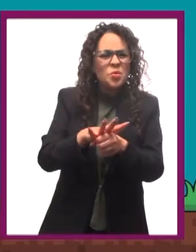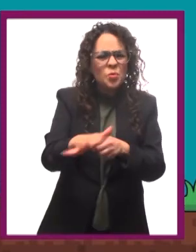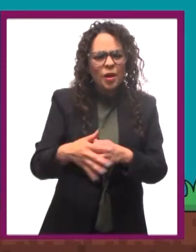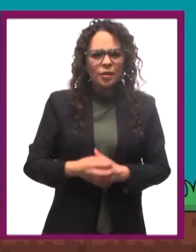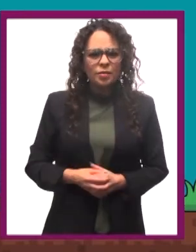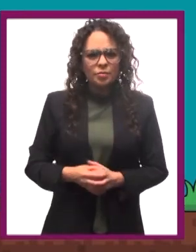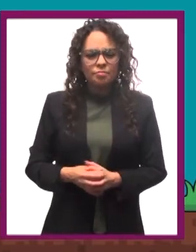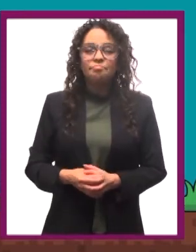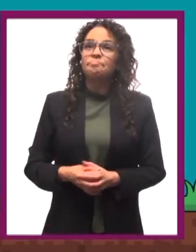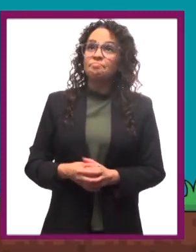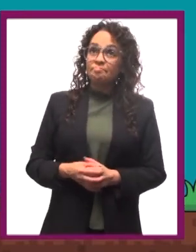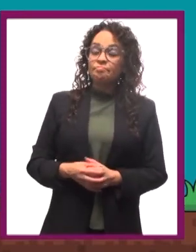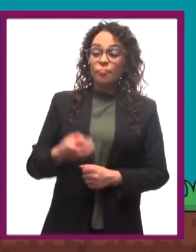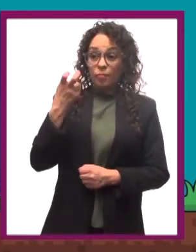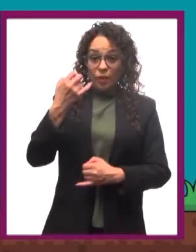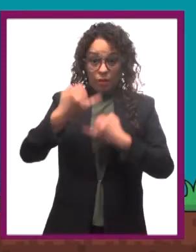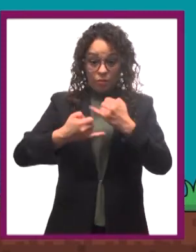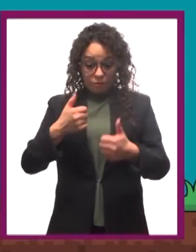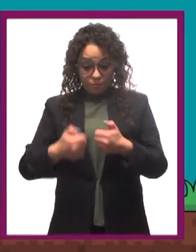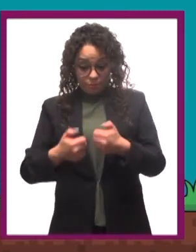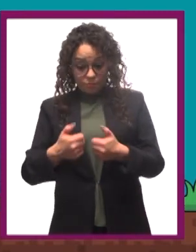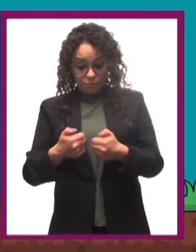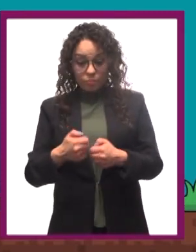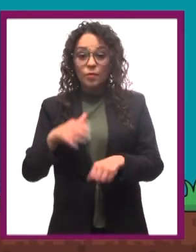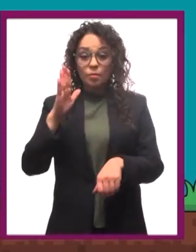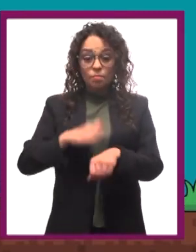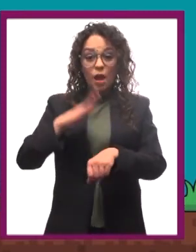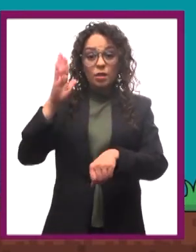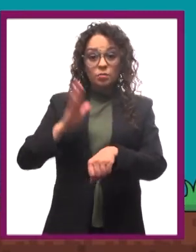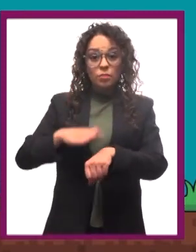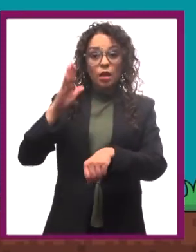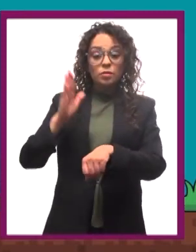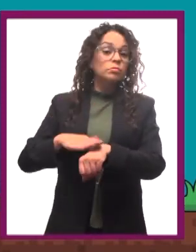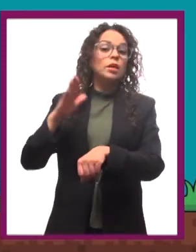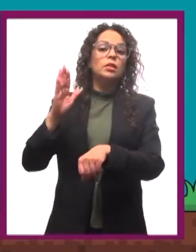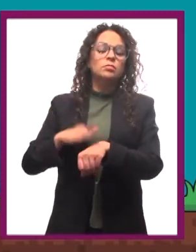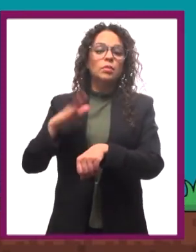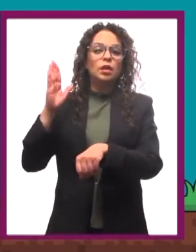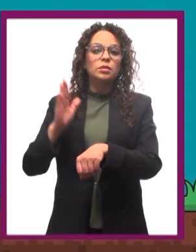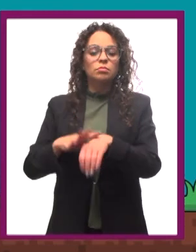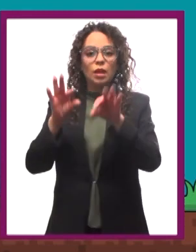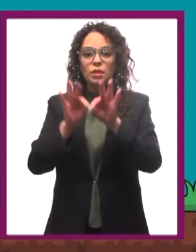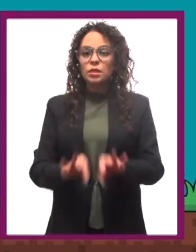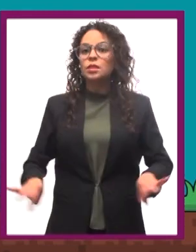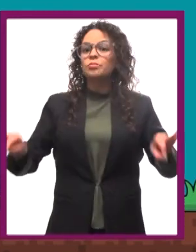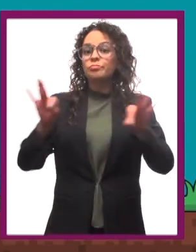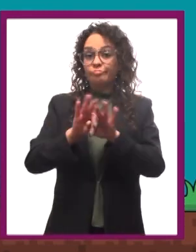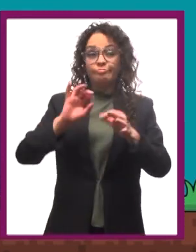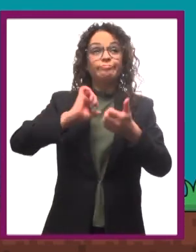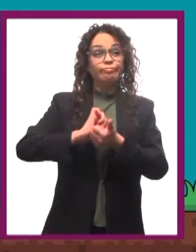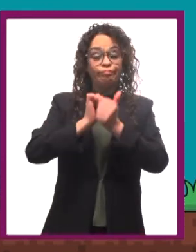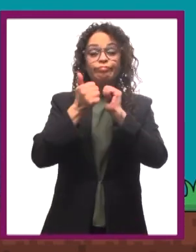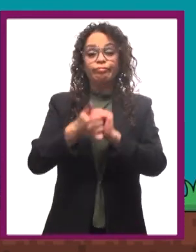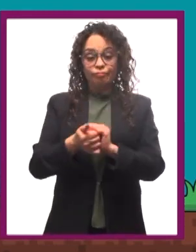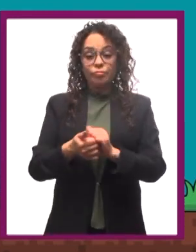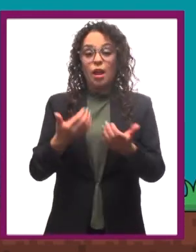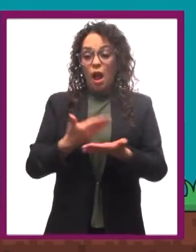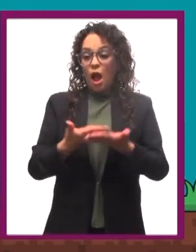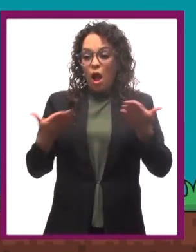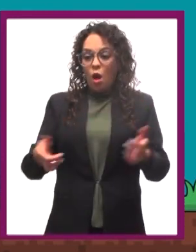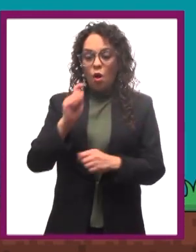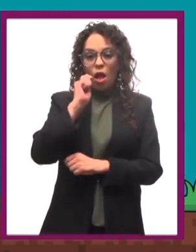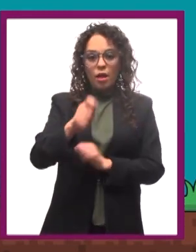En la comunicación, los juegos y los videojuegos están ganando cada vez más importancia. Igual que ahora